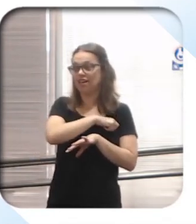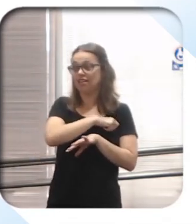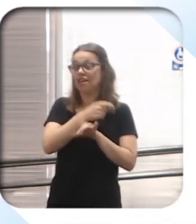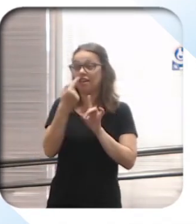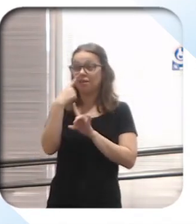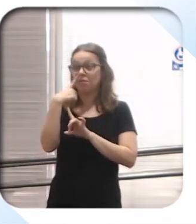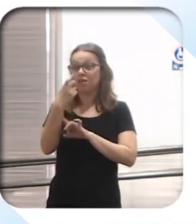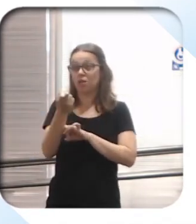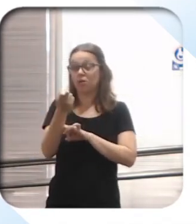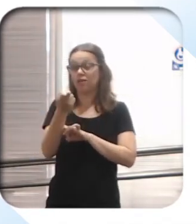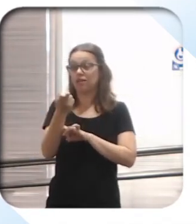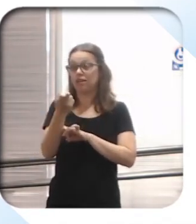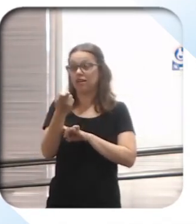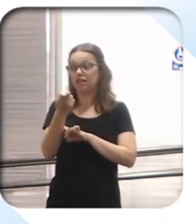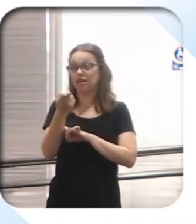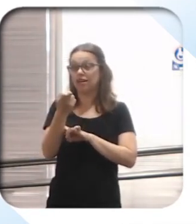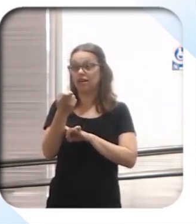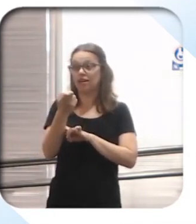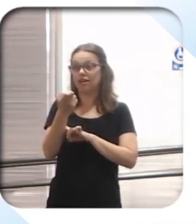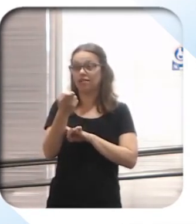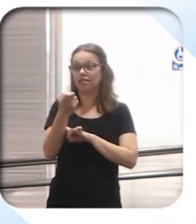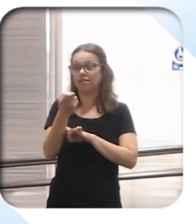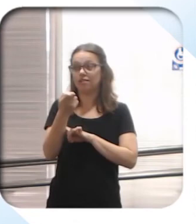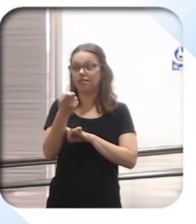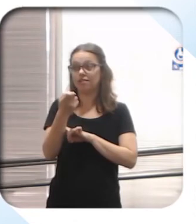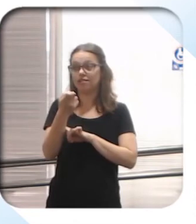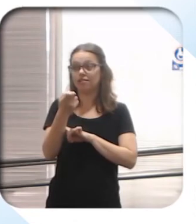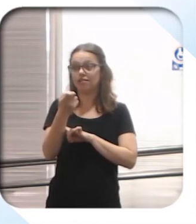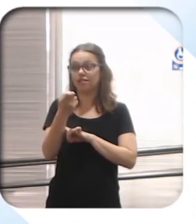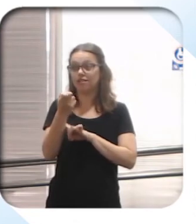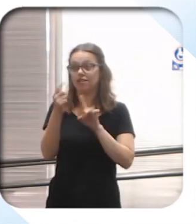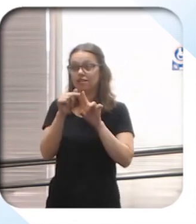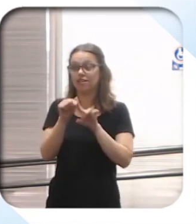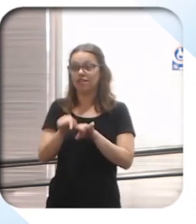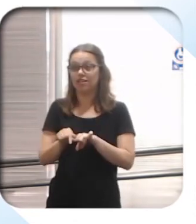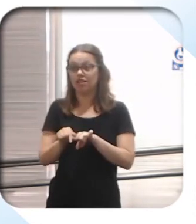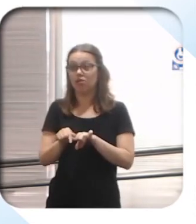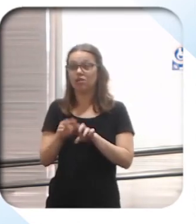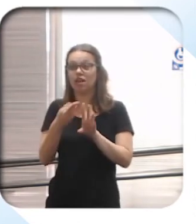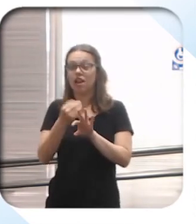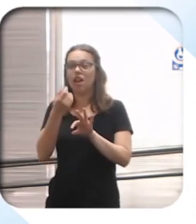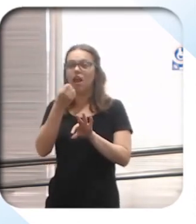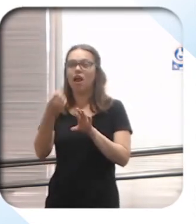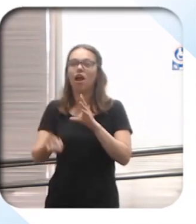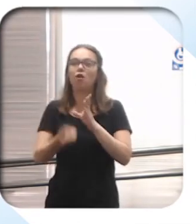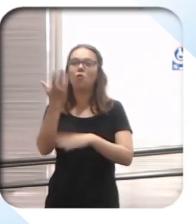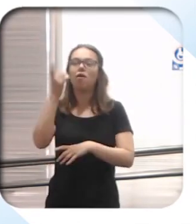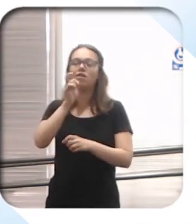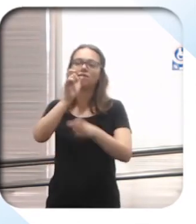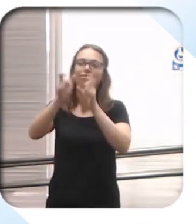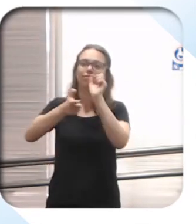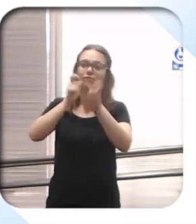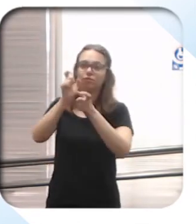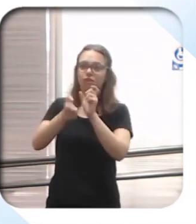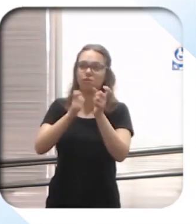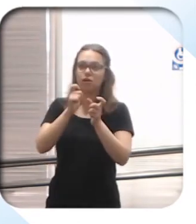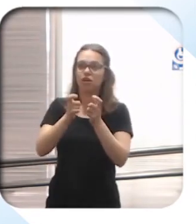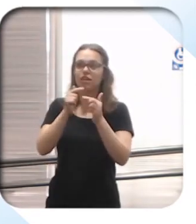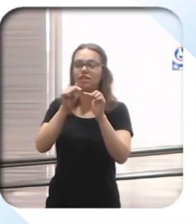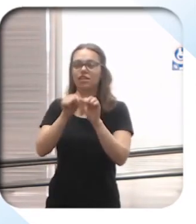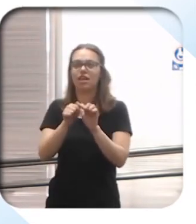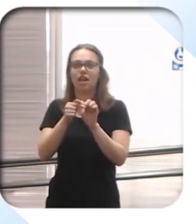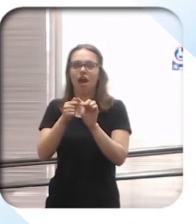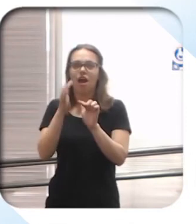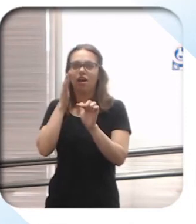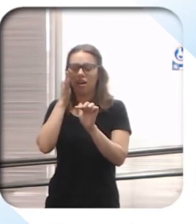que empecé a, voy a rescatar lo que son las nuevas terminologías y lo que a